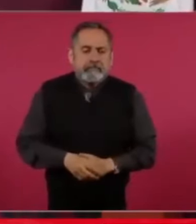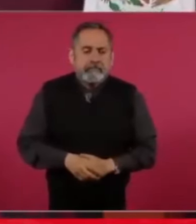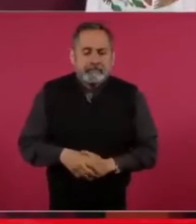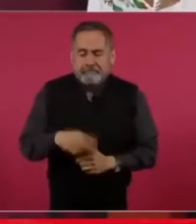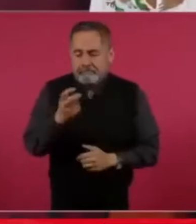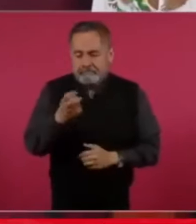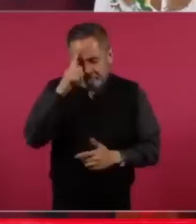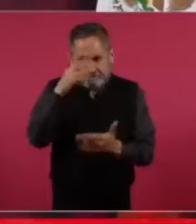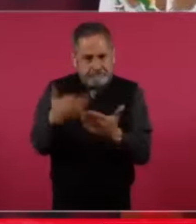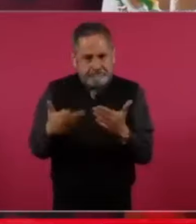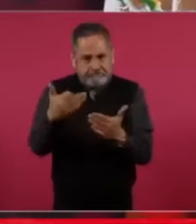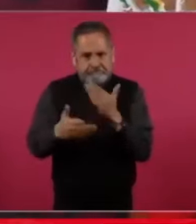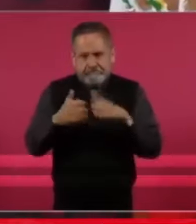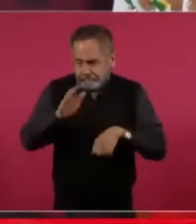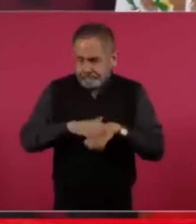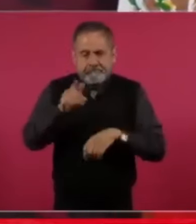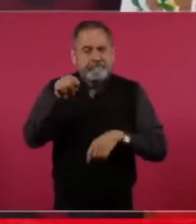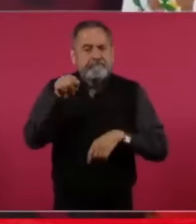Entonces hace falta